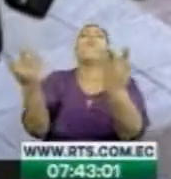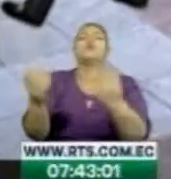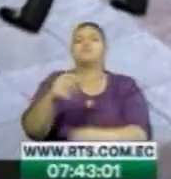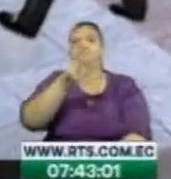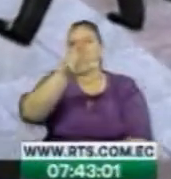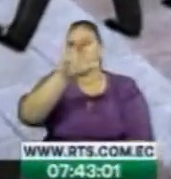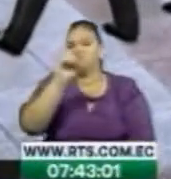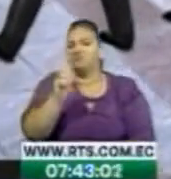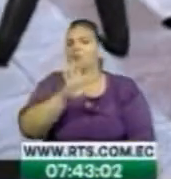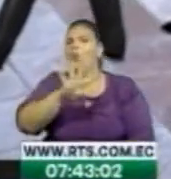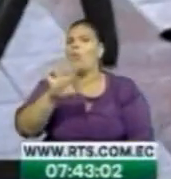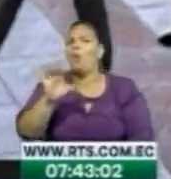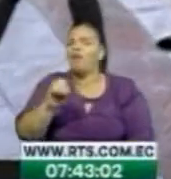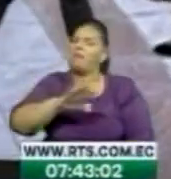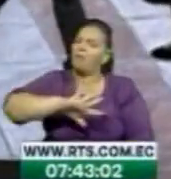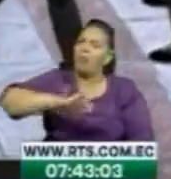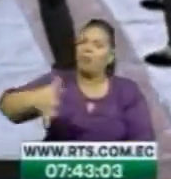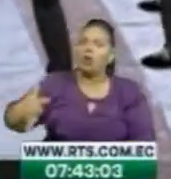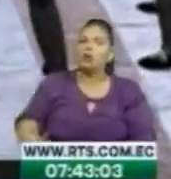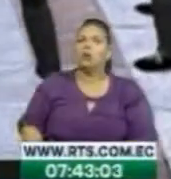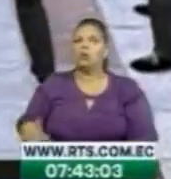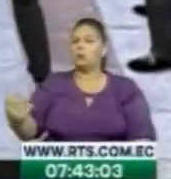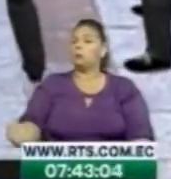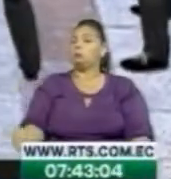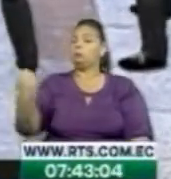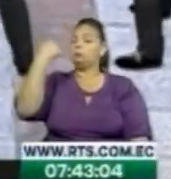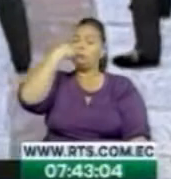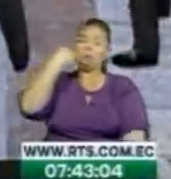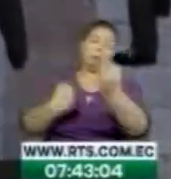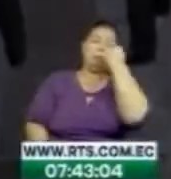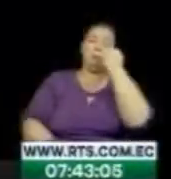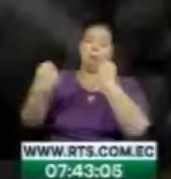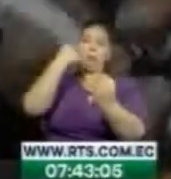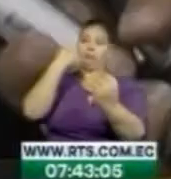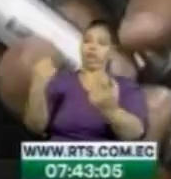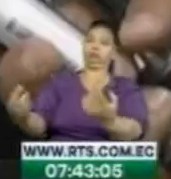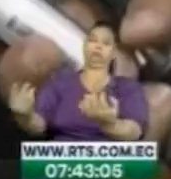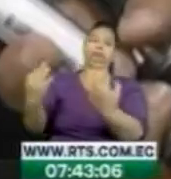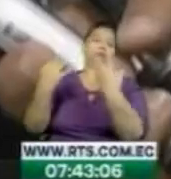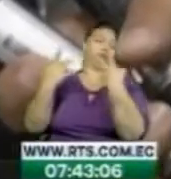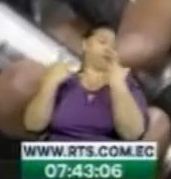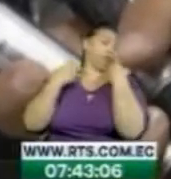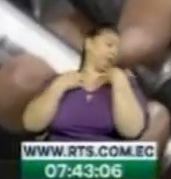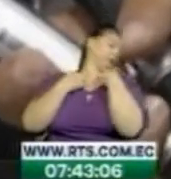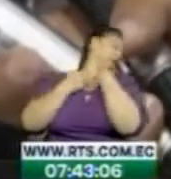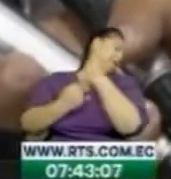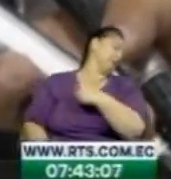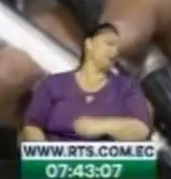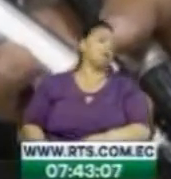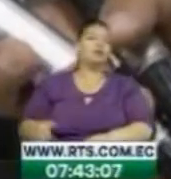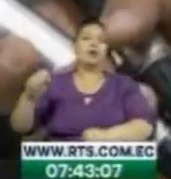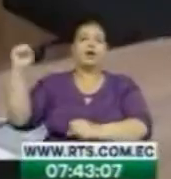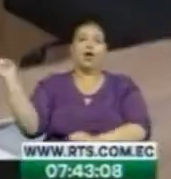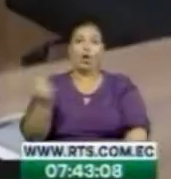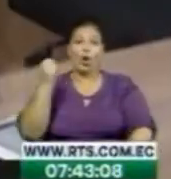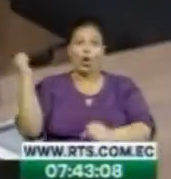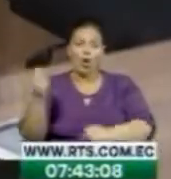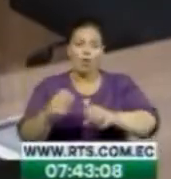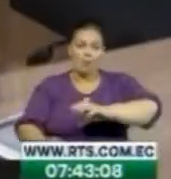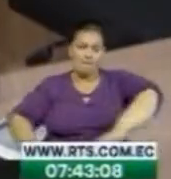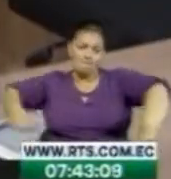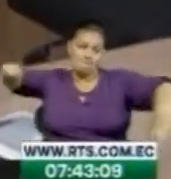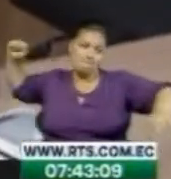40 personas. ¿Todo el barrio? Creo que sí, todo el barrio salieron y nos agredieron. Con palo de escoba y todo eso. De un